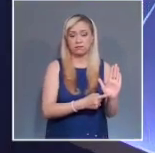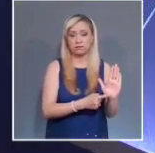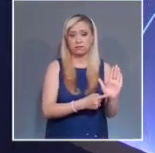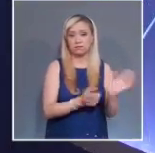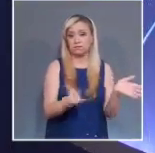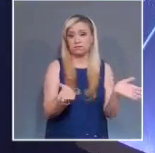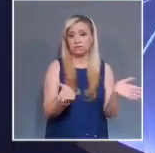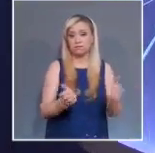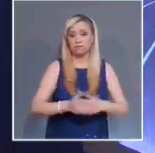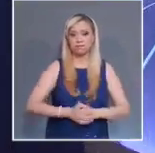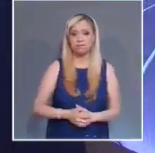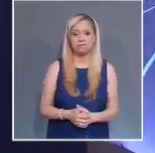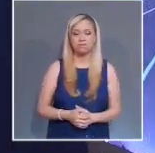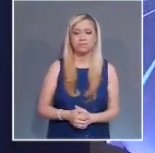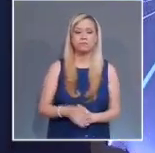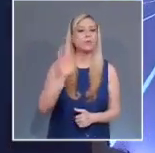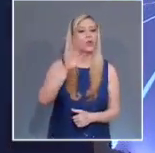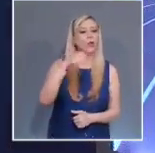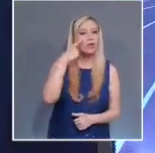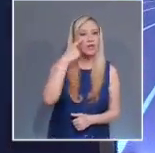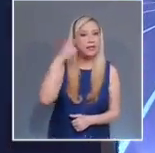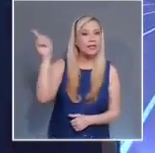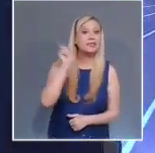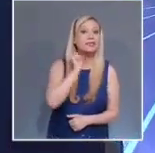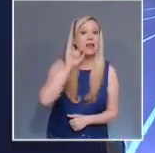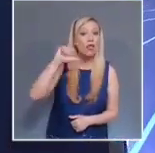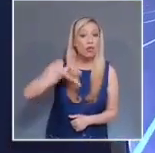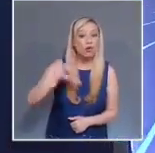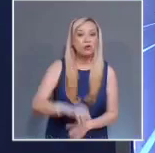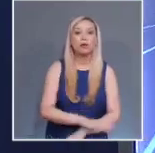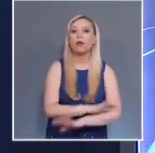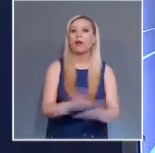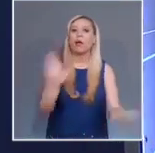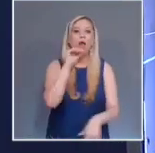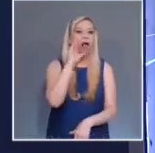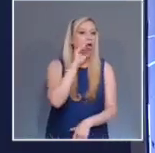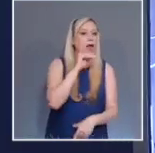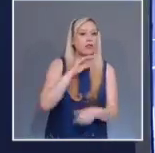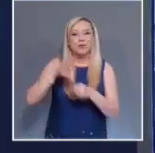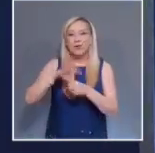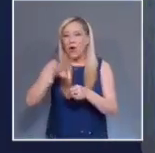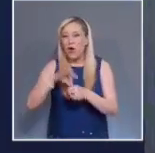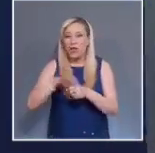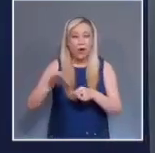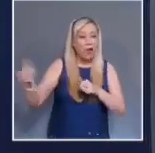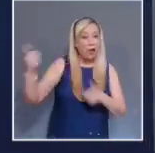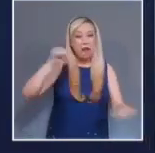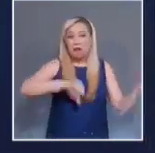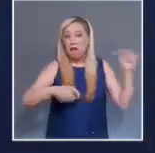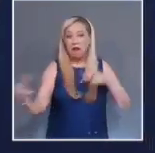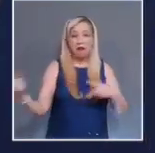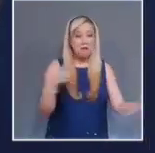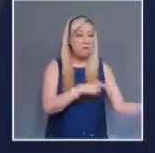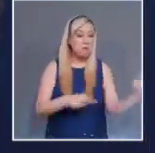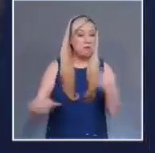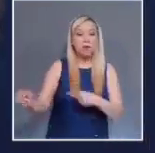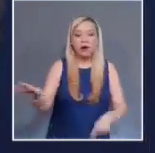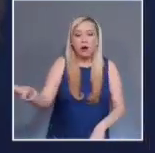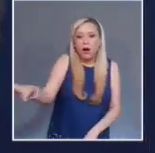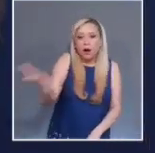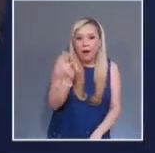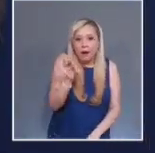Oigan, el Senado de la República fracasó el intento para designar a un comisionado del INAI, con lo que se buscaba poner fin a